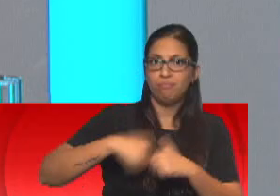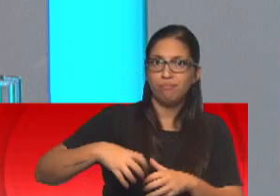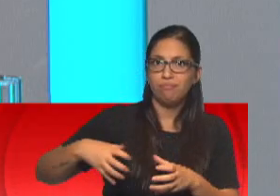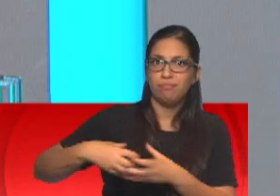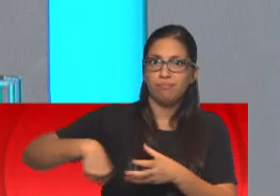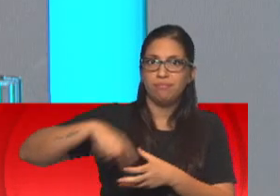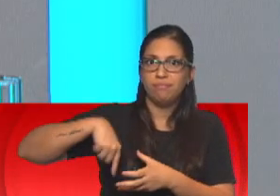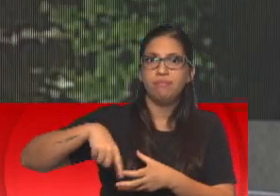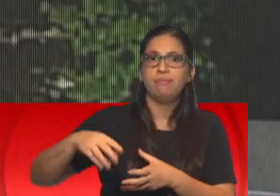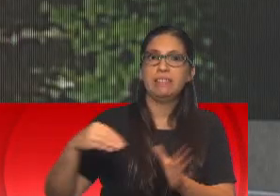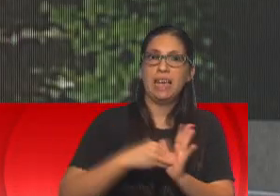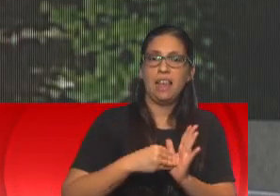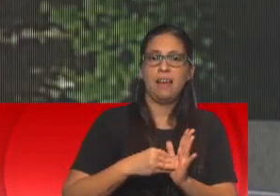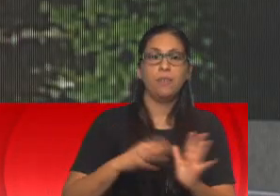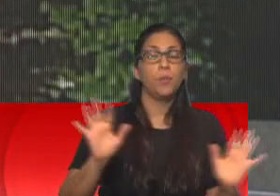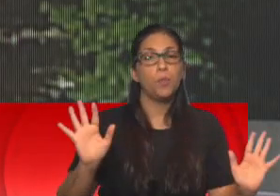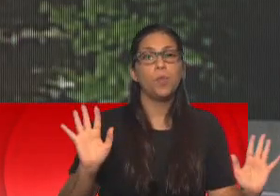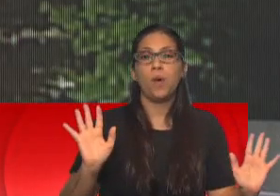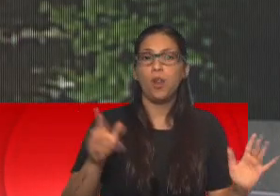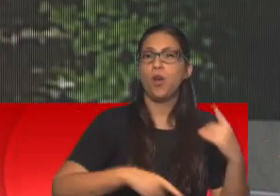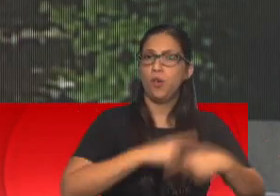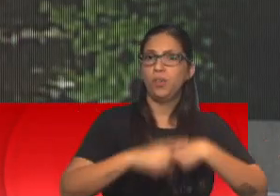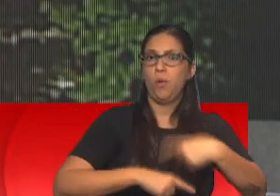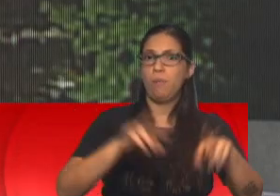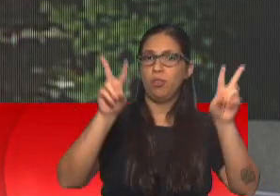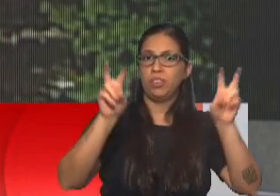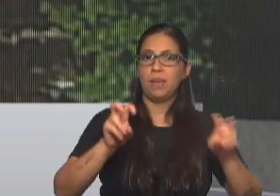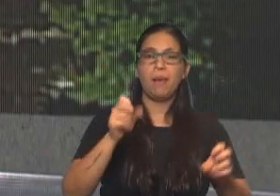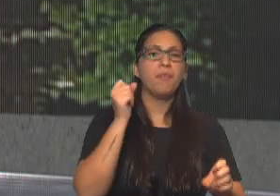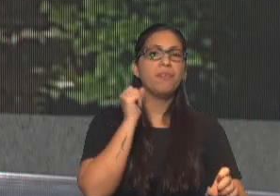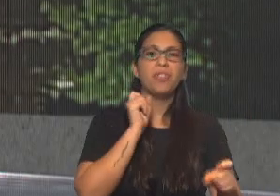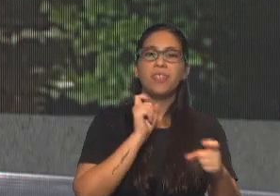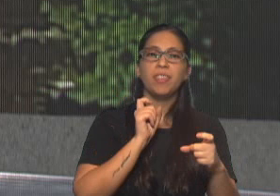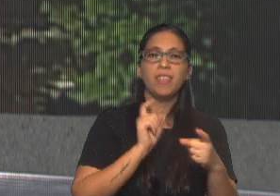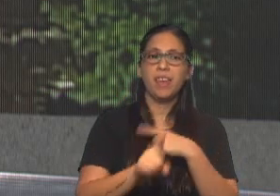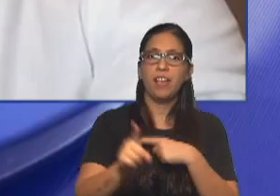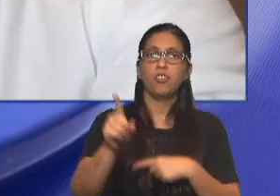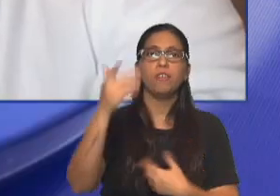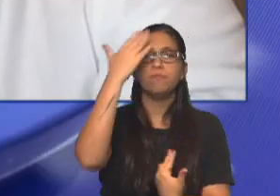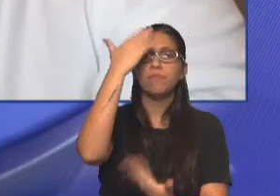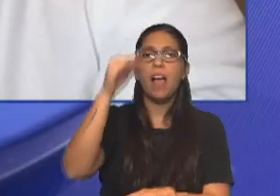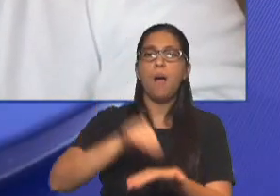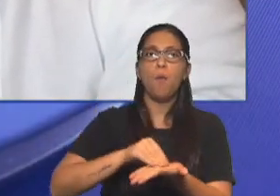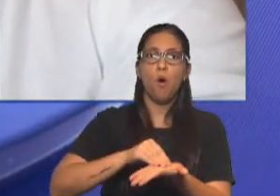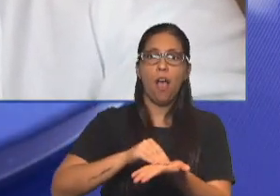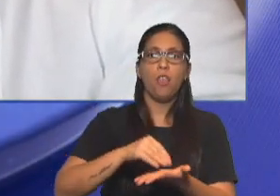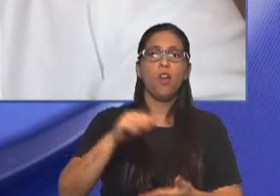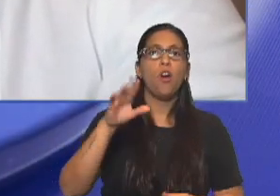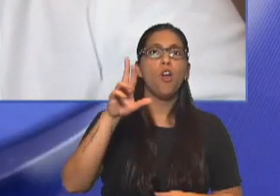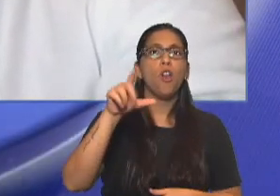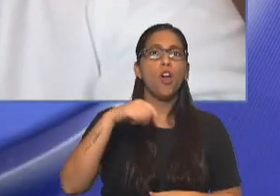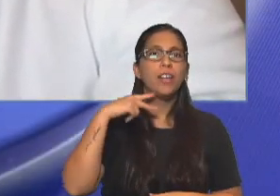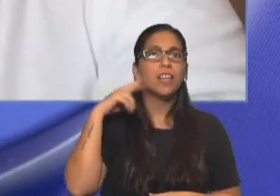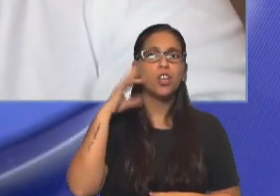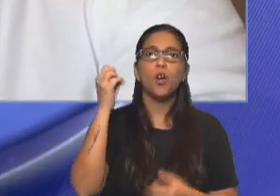ilícita, claro. Bueno, vamos a seguir con el tema. Rápidamente estamos saludando al abogado constitucionalista Felino Nigro. Doctor,